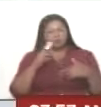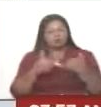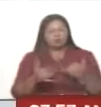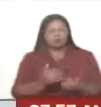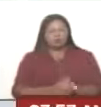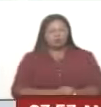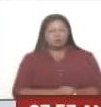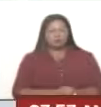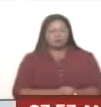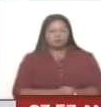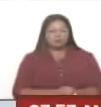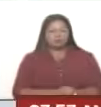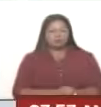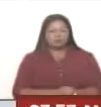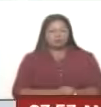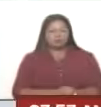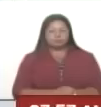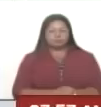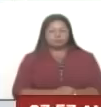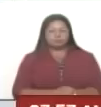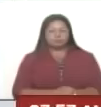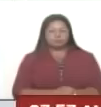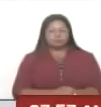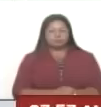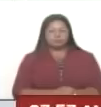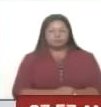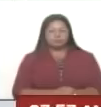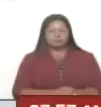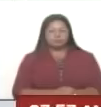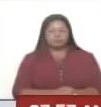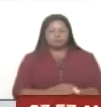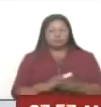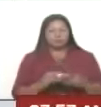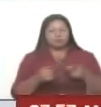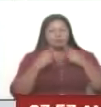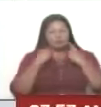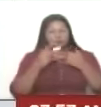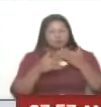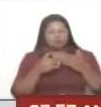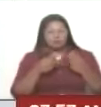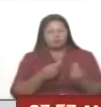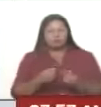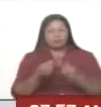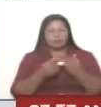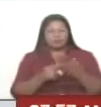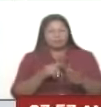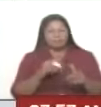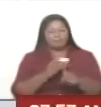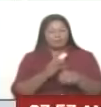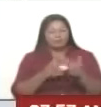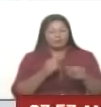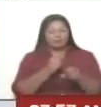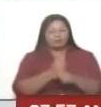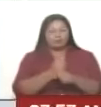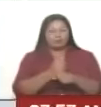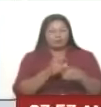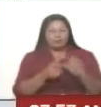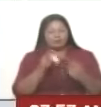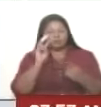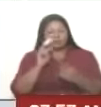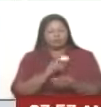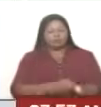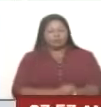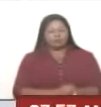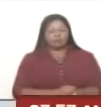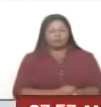de restitución de todos los beneficios económicos que han sido conquistados por los trabajadores. ¿Será un año